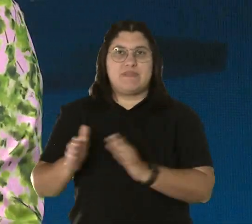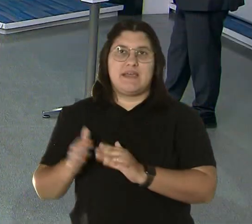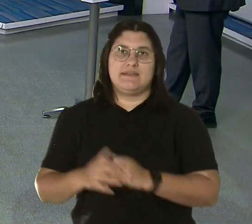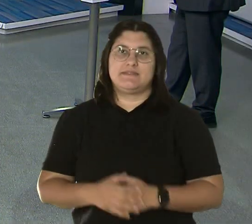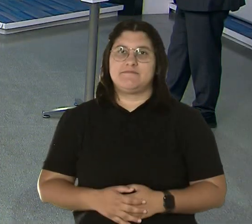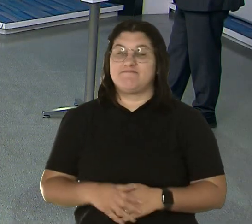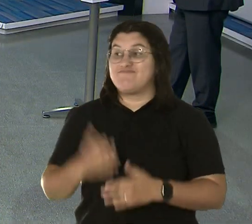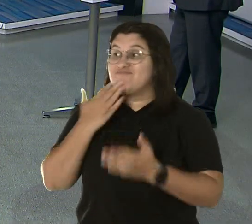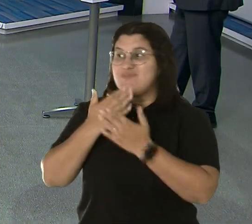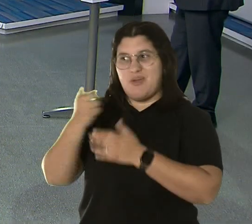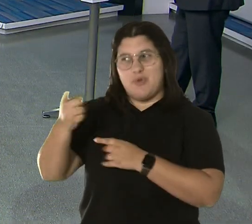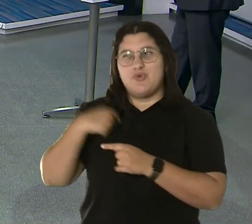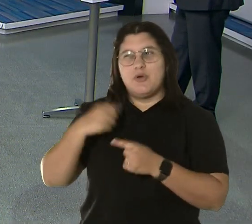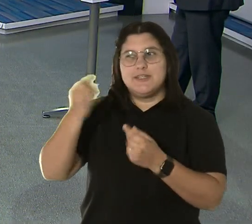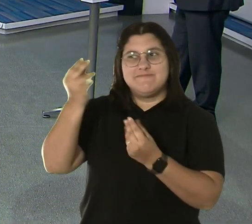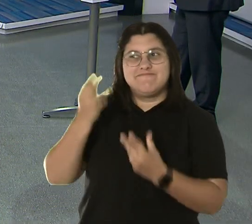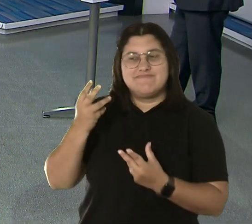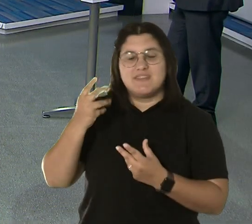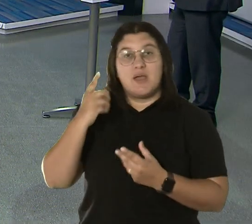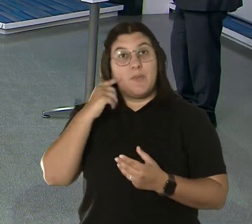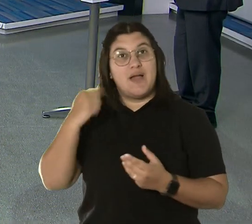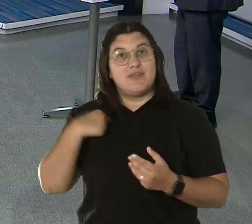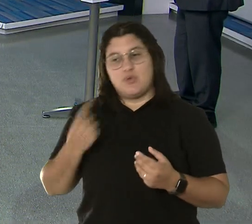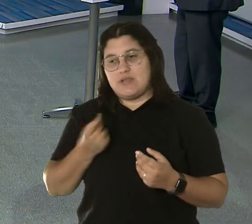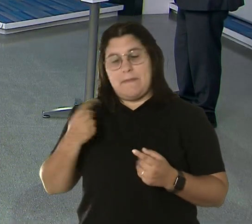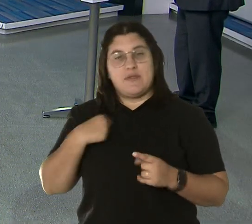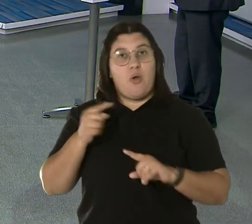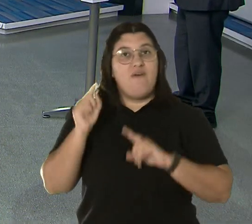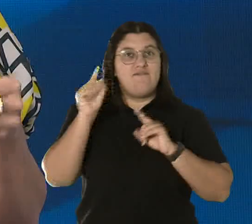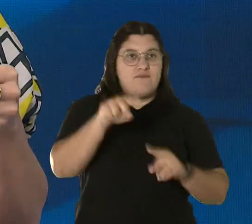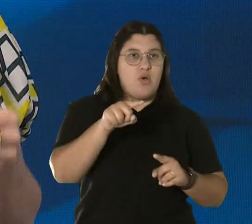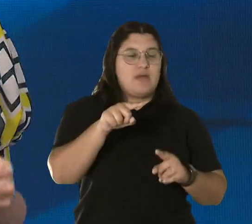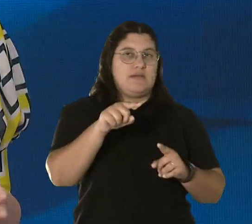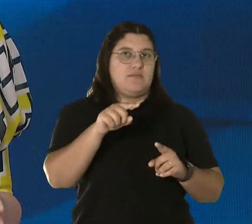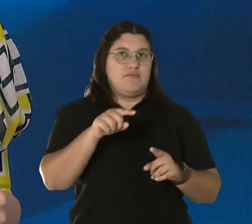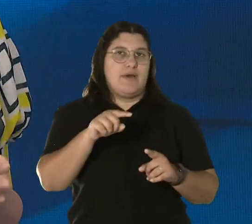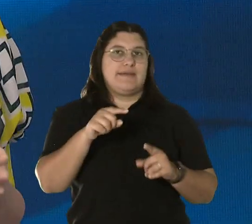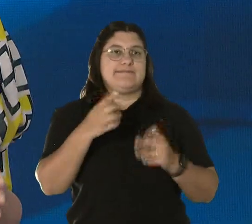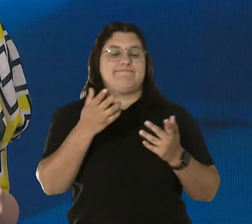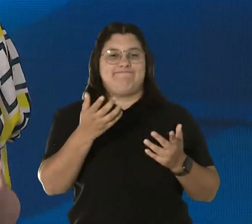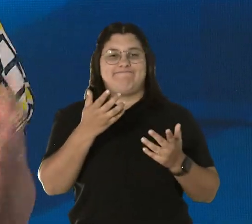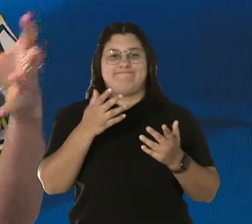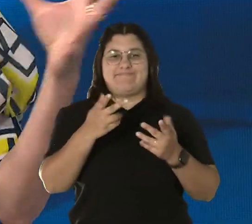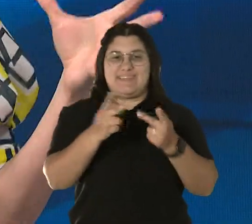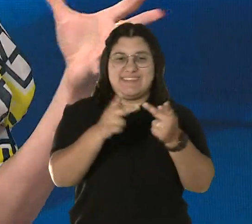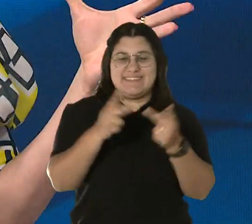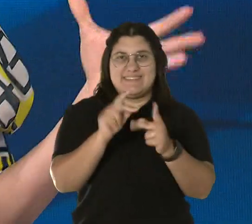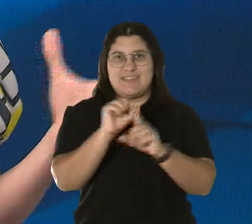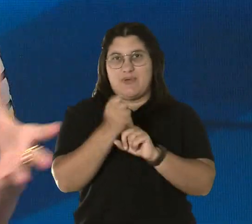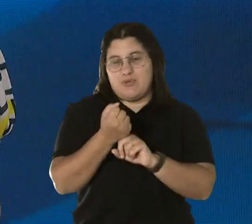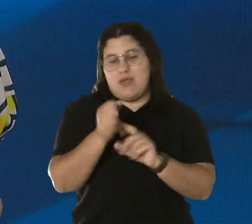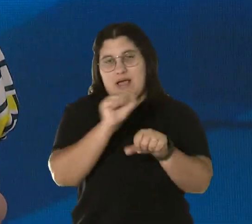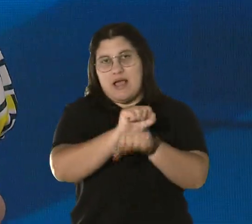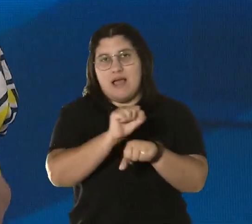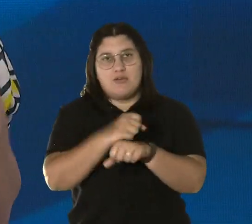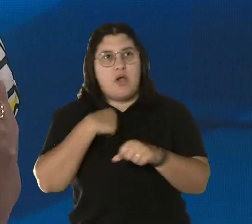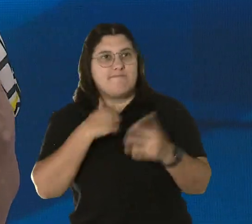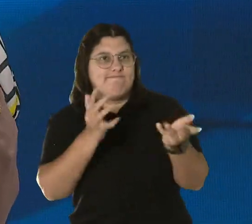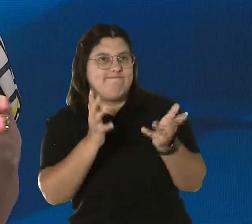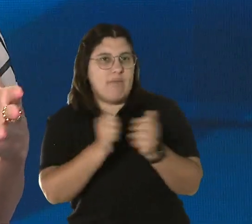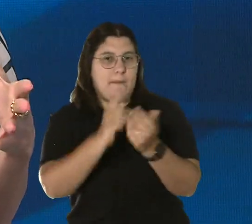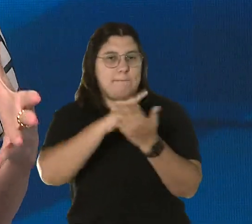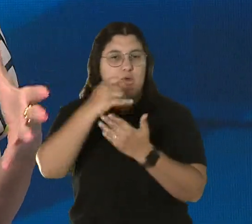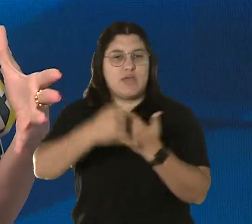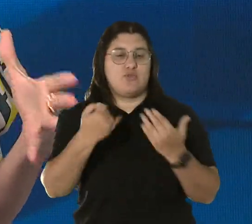mencionas eso, porque parte de mis señalamientos cada vez que voy a la Comisión de Asuntos del Trabajo laborales para, ¿verdad?, hablar sobre los proyectos,